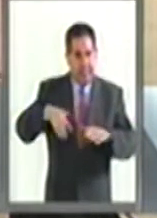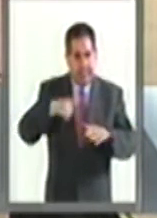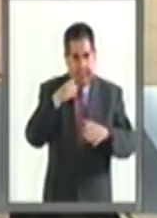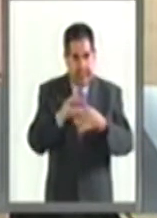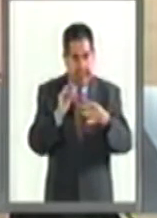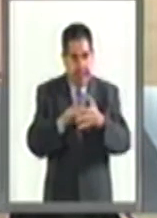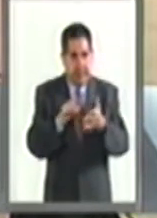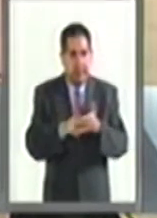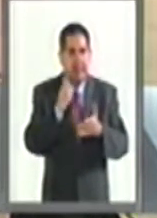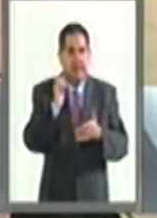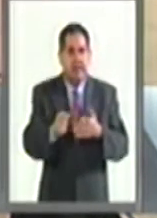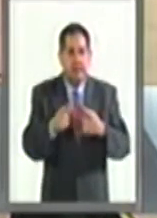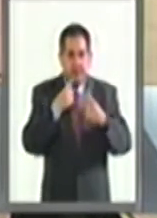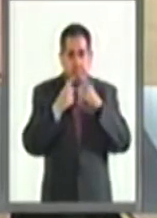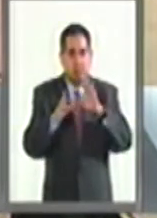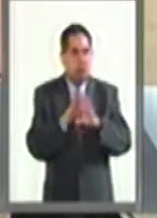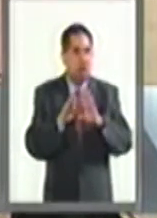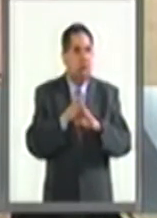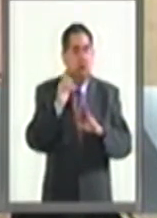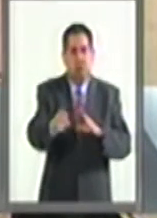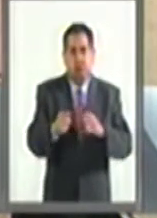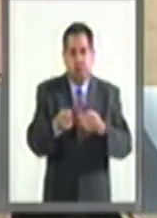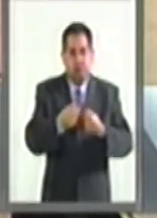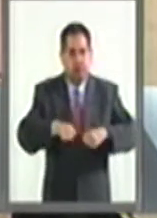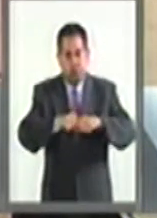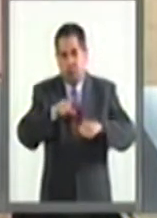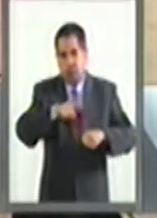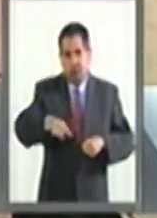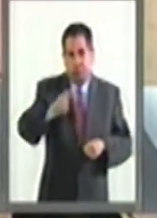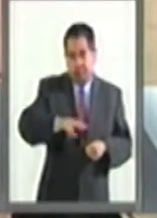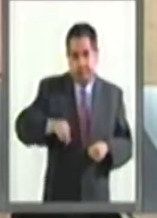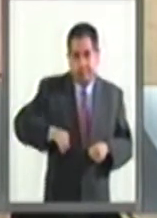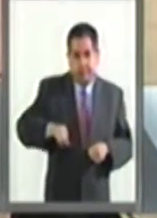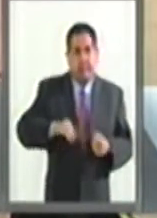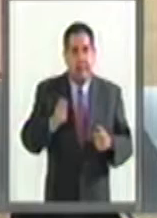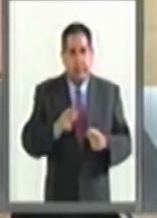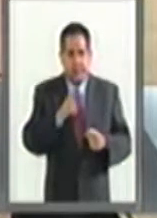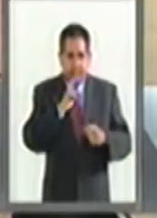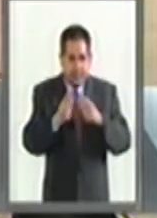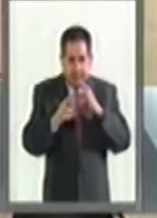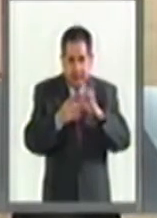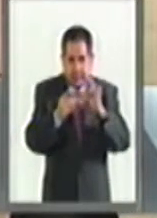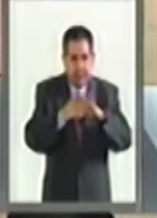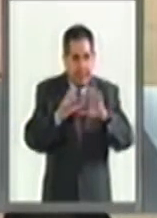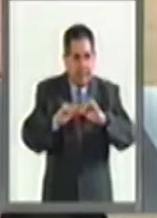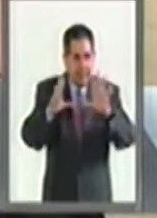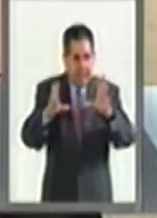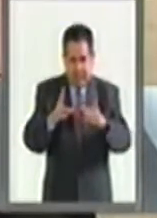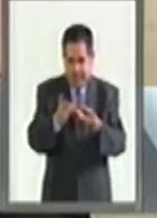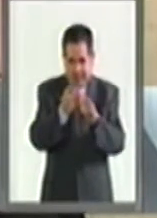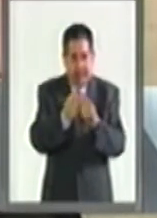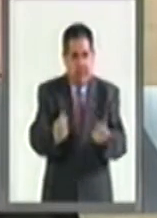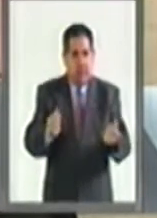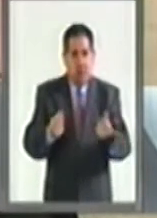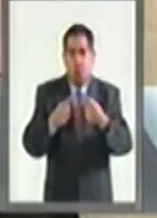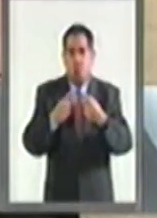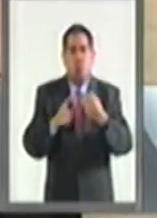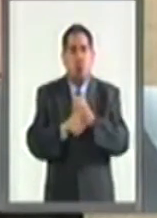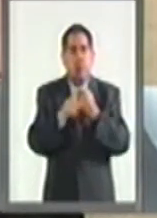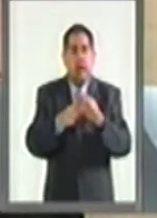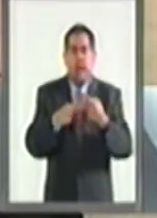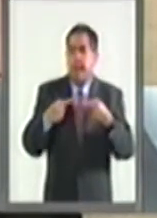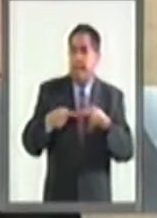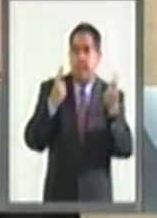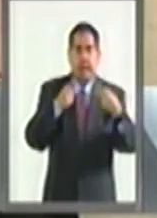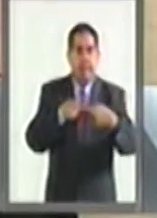mencionados se toma en cuenta lo que a la sociedad realmente le interesa: resolver de forma completa el fondo de las